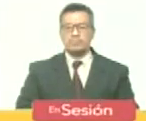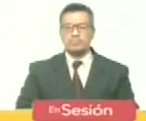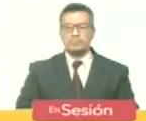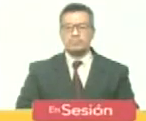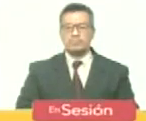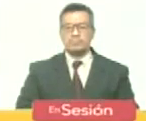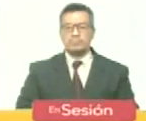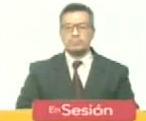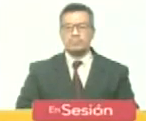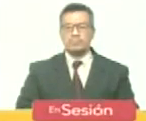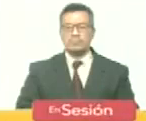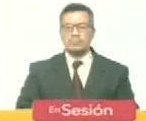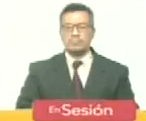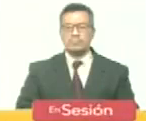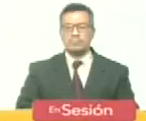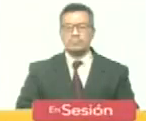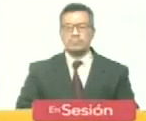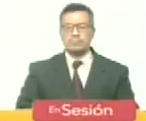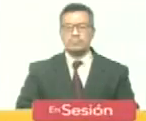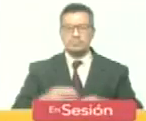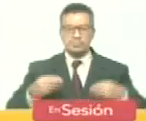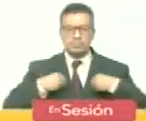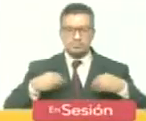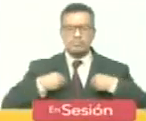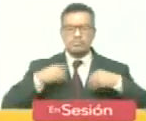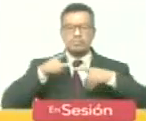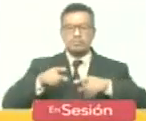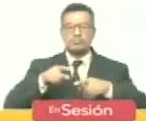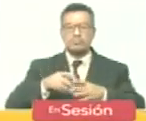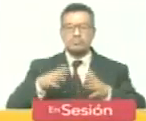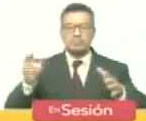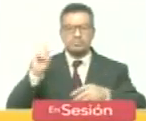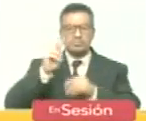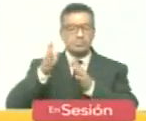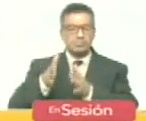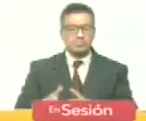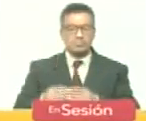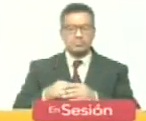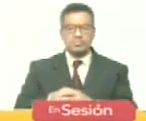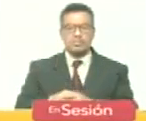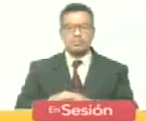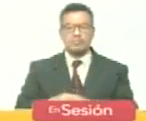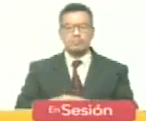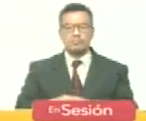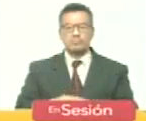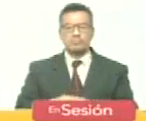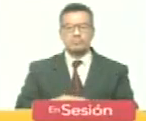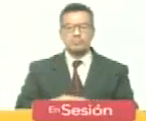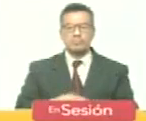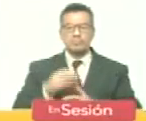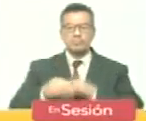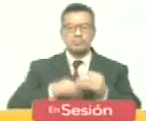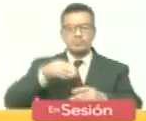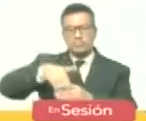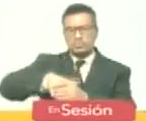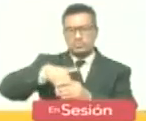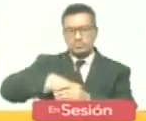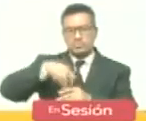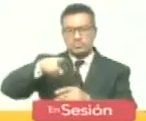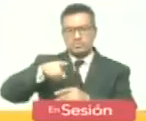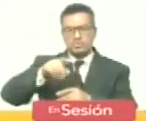Otro hecho significativo en la vida de este ilustre venezolano fue el haber sido electo